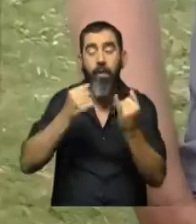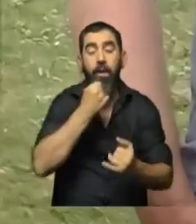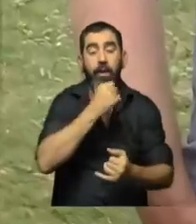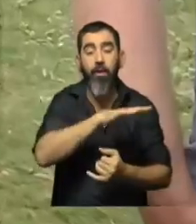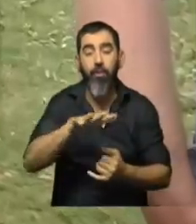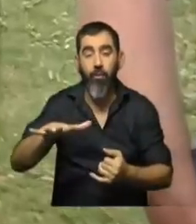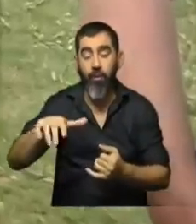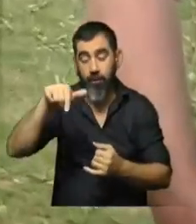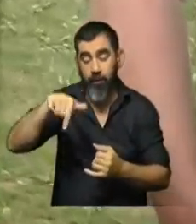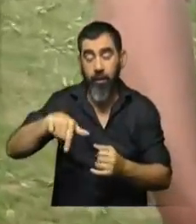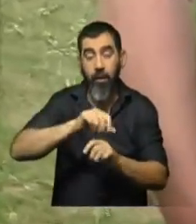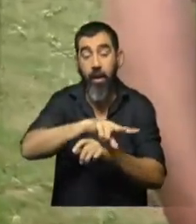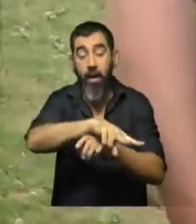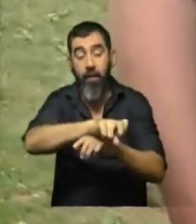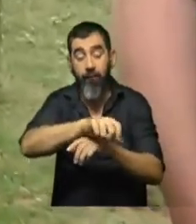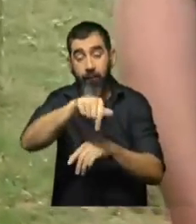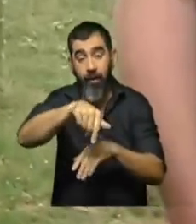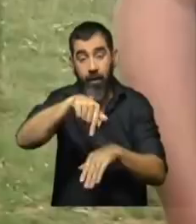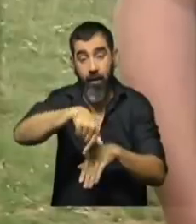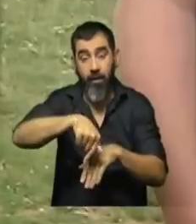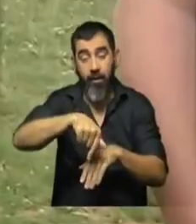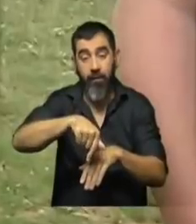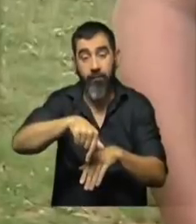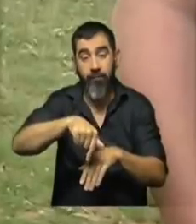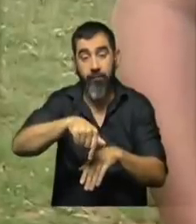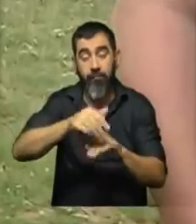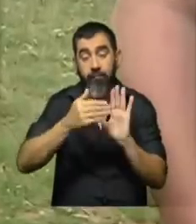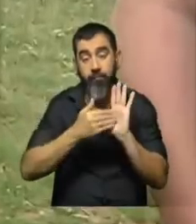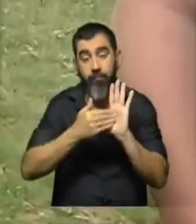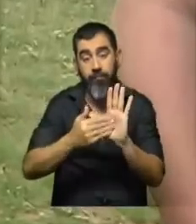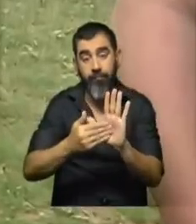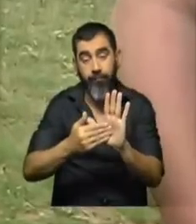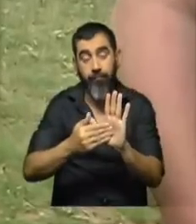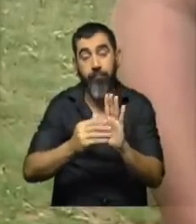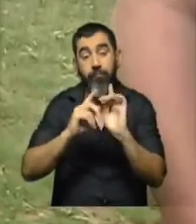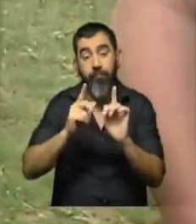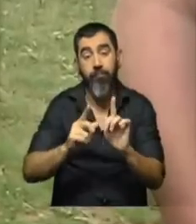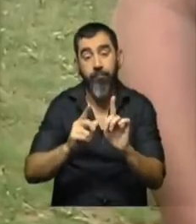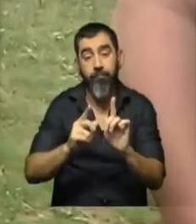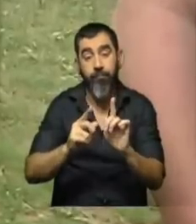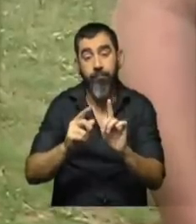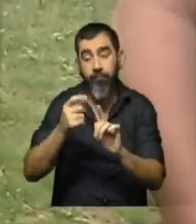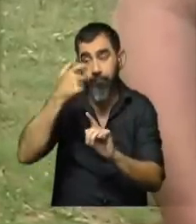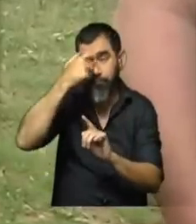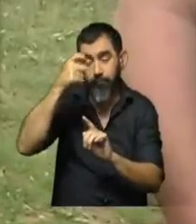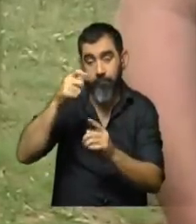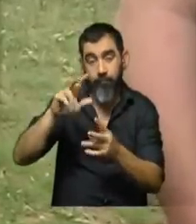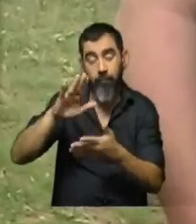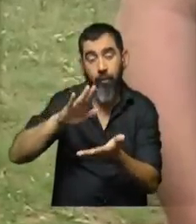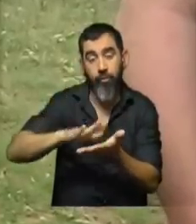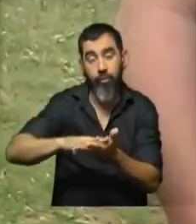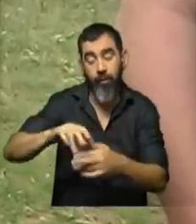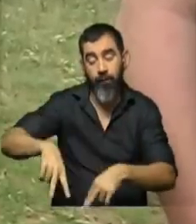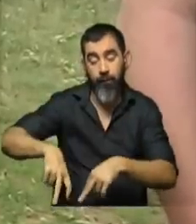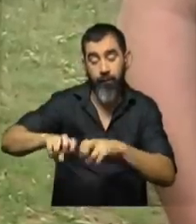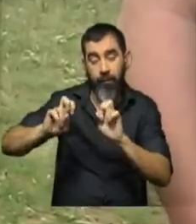se prevé que la Fiscalía, a cargo del fiscal Percivale, presente además a los peritos sobre